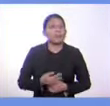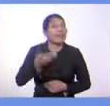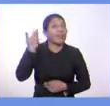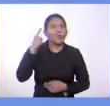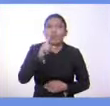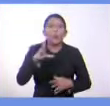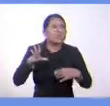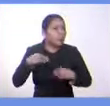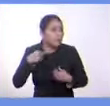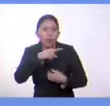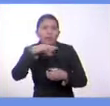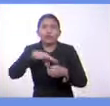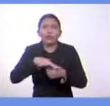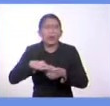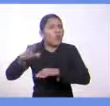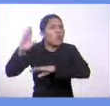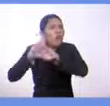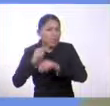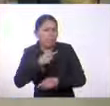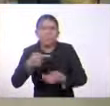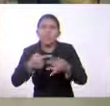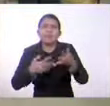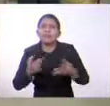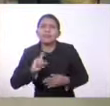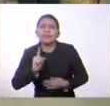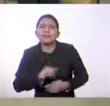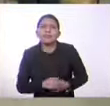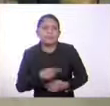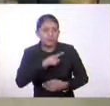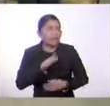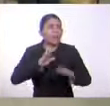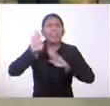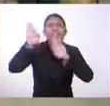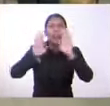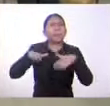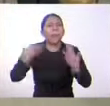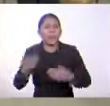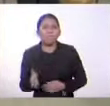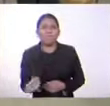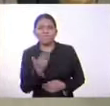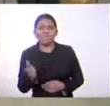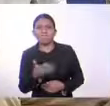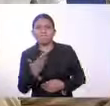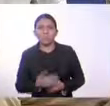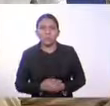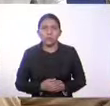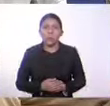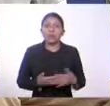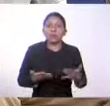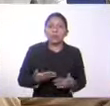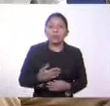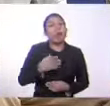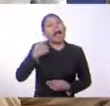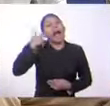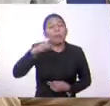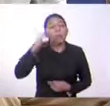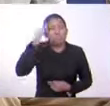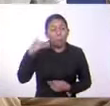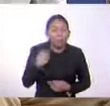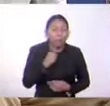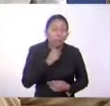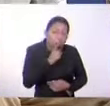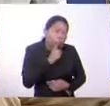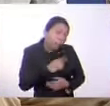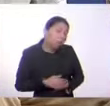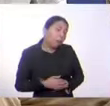estructural histórica a sus derechos de participación política. Si no hay ese movimiento feminista, si no hay ese